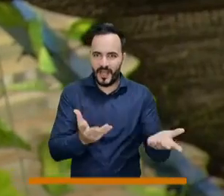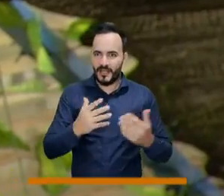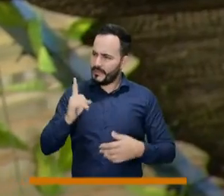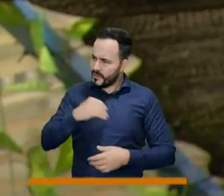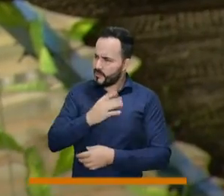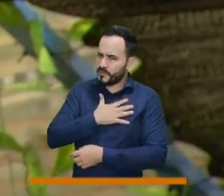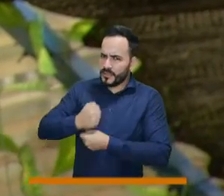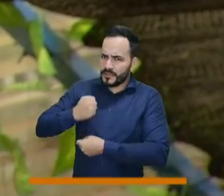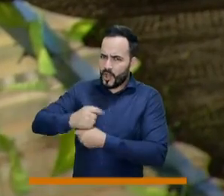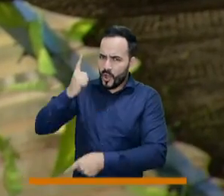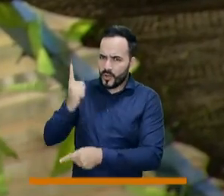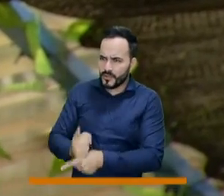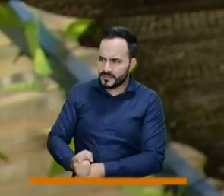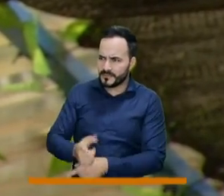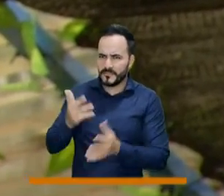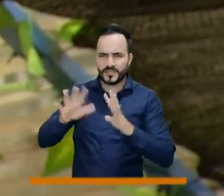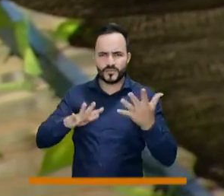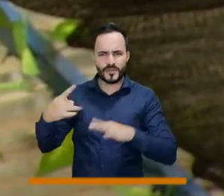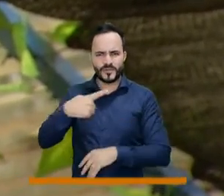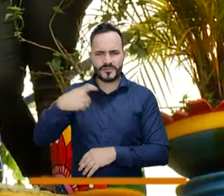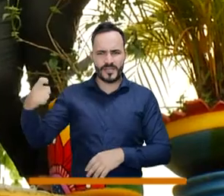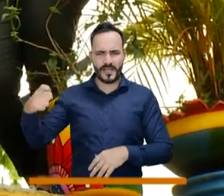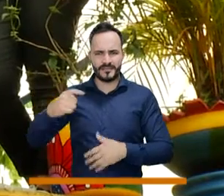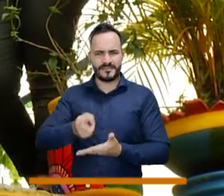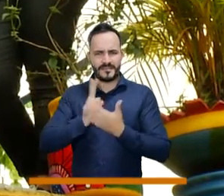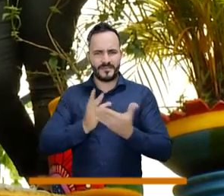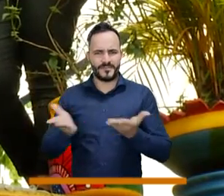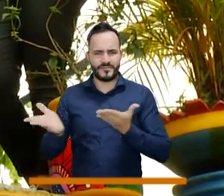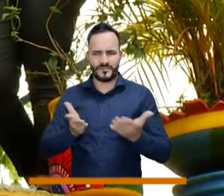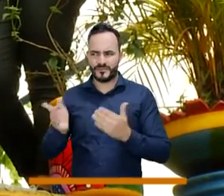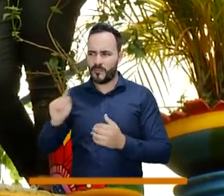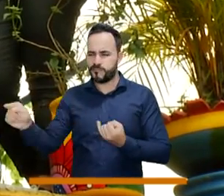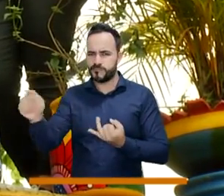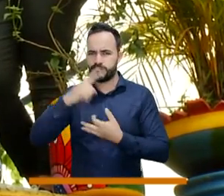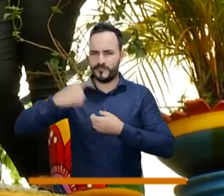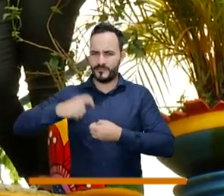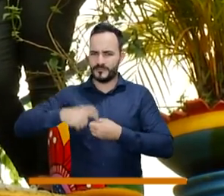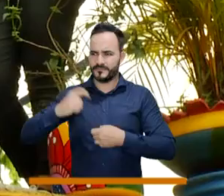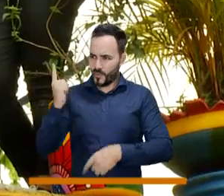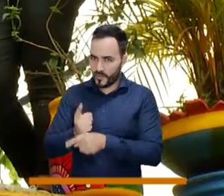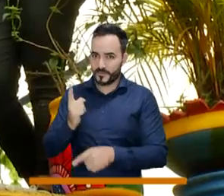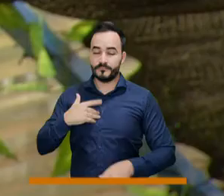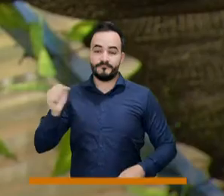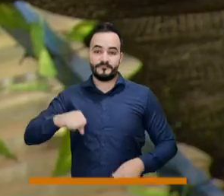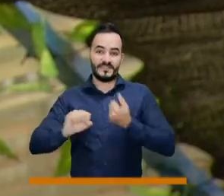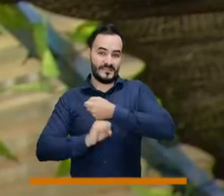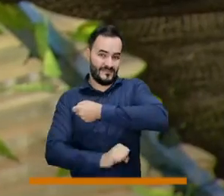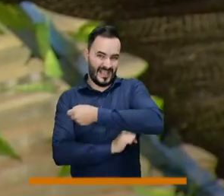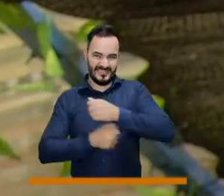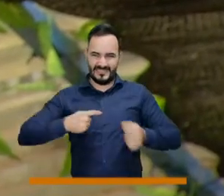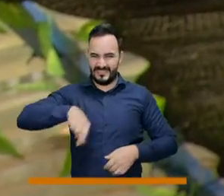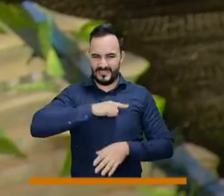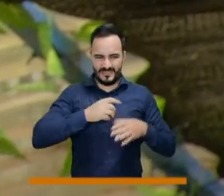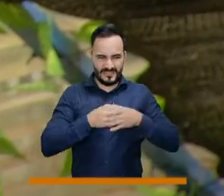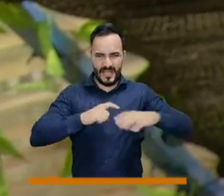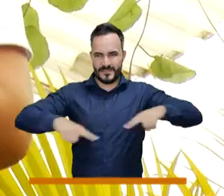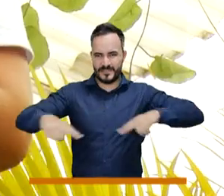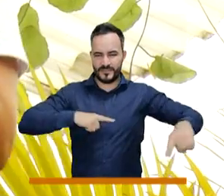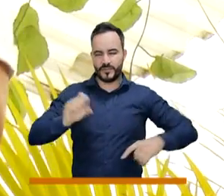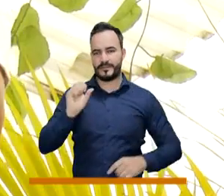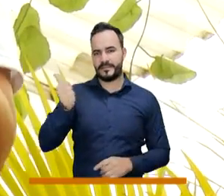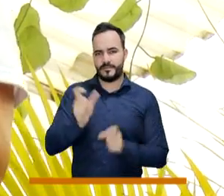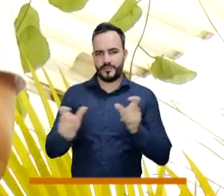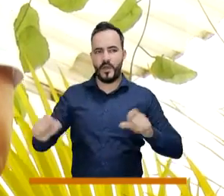medio ambiente, también estamos hablando de que generan empleo. Tienen cerca de 100 contratistas. Ustedes no han parado de crecer y de